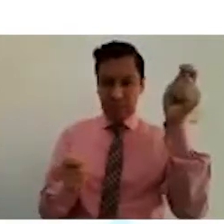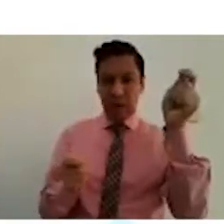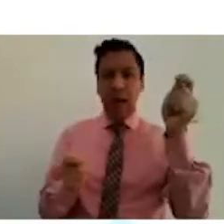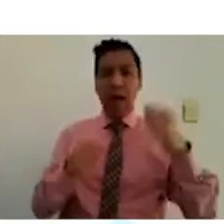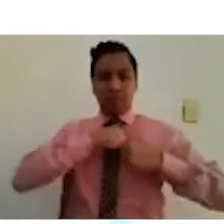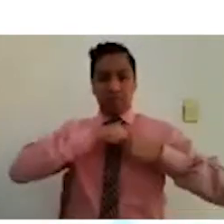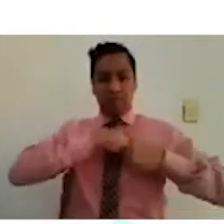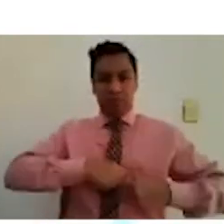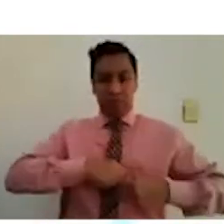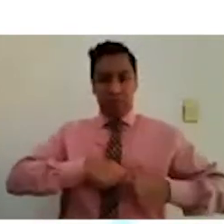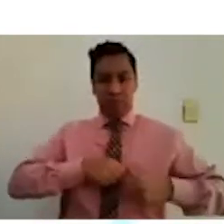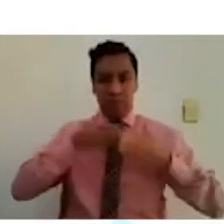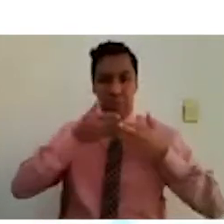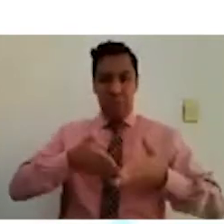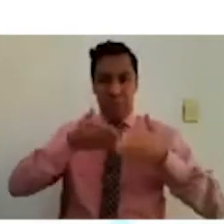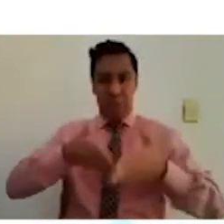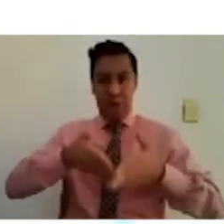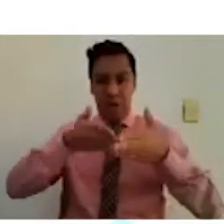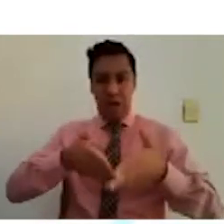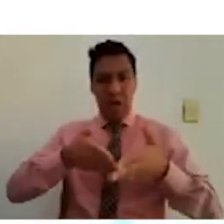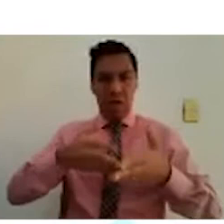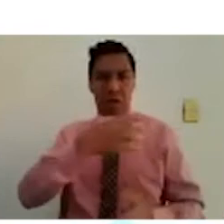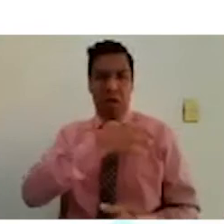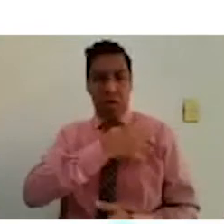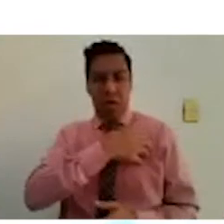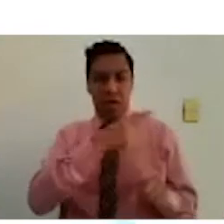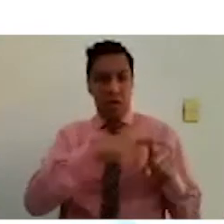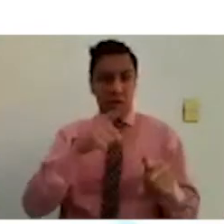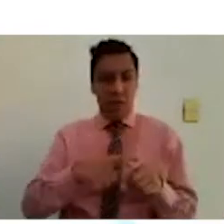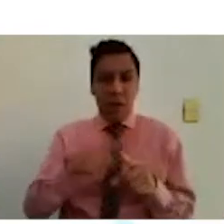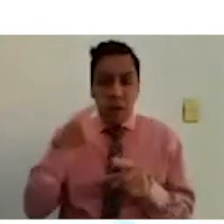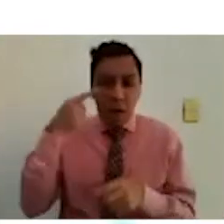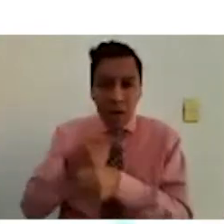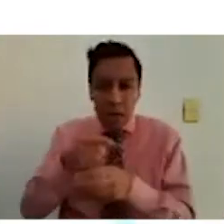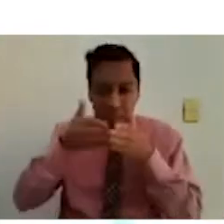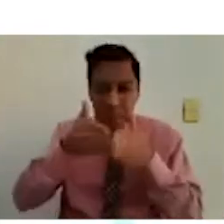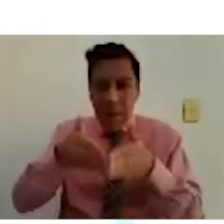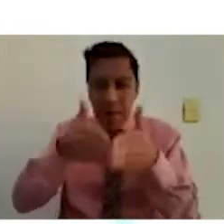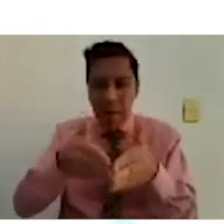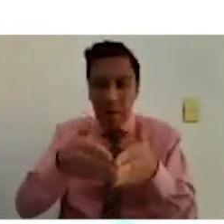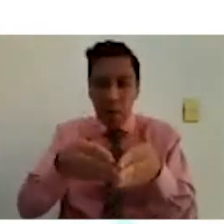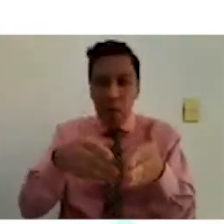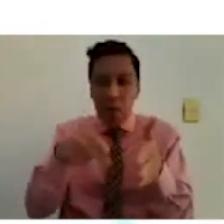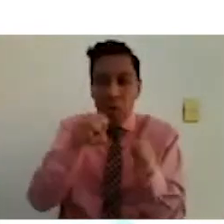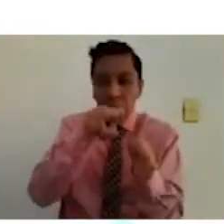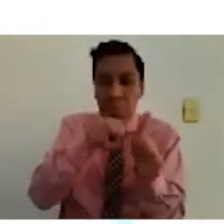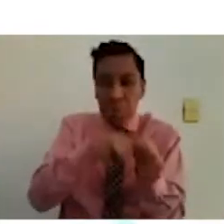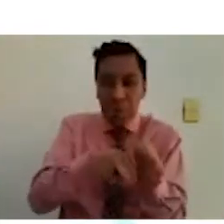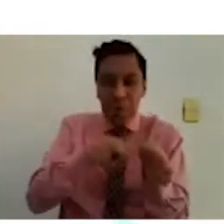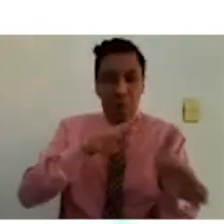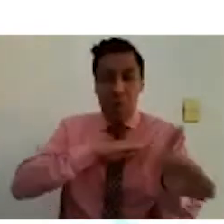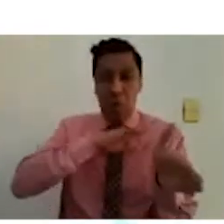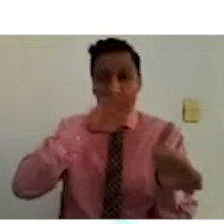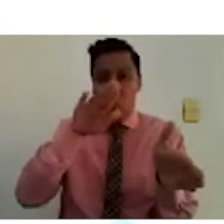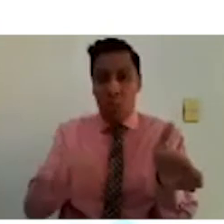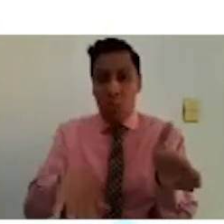portuarias reunidas en torno del único cuerpo sin vida hallado en el barco. Luego se ve llegar a uno de los